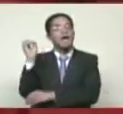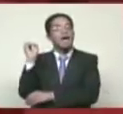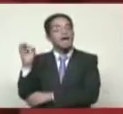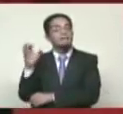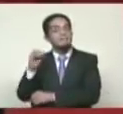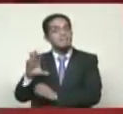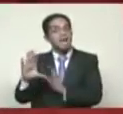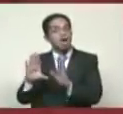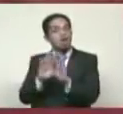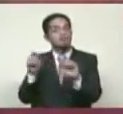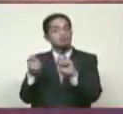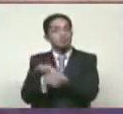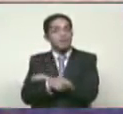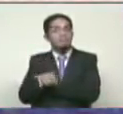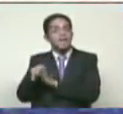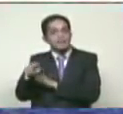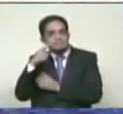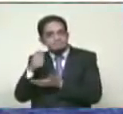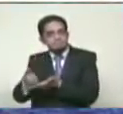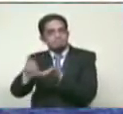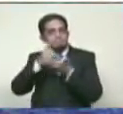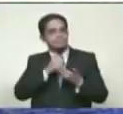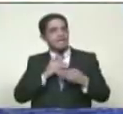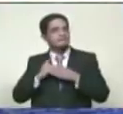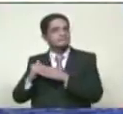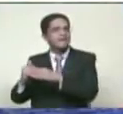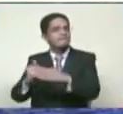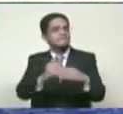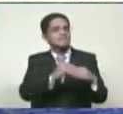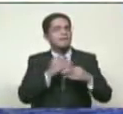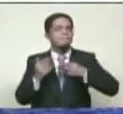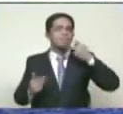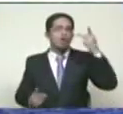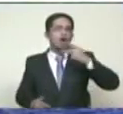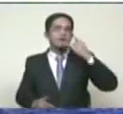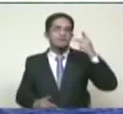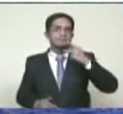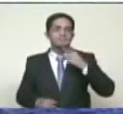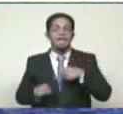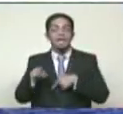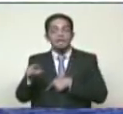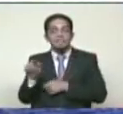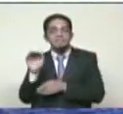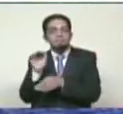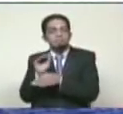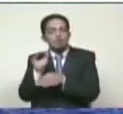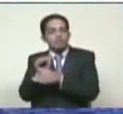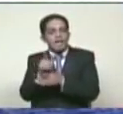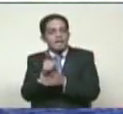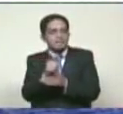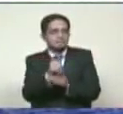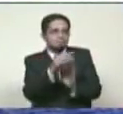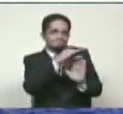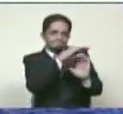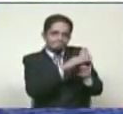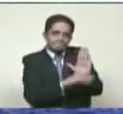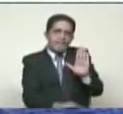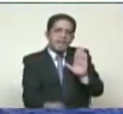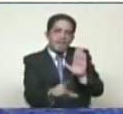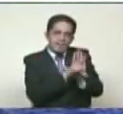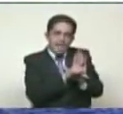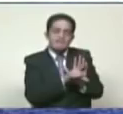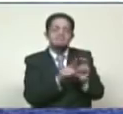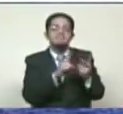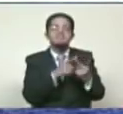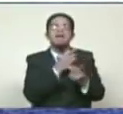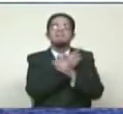mayor garantía de estabilidad política, es la mayor protectora que tiene la Constitución, la democracia y la